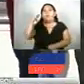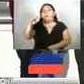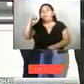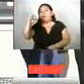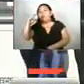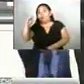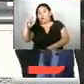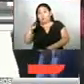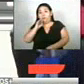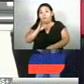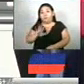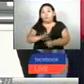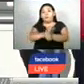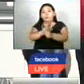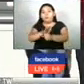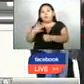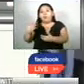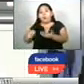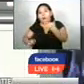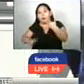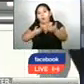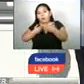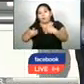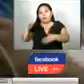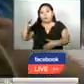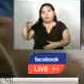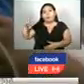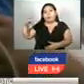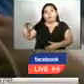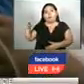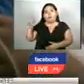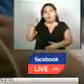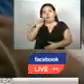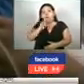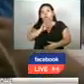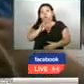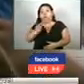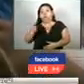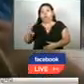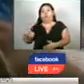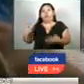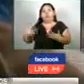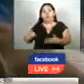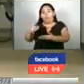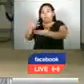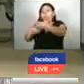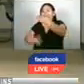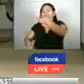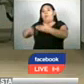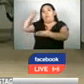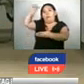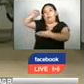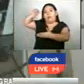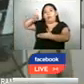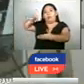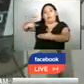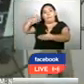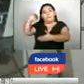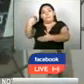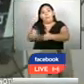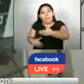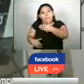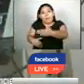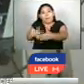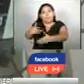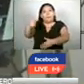Los CDC publicaron datos que estiman la prevalencia de esta variante, según el análisis nacional de secuenciación